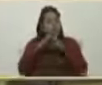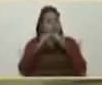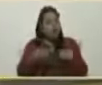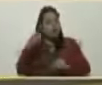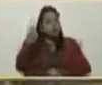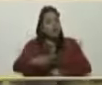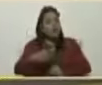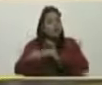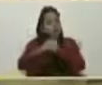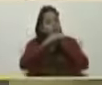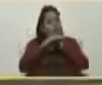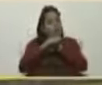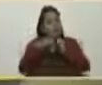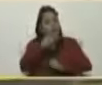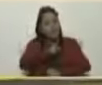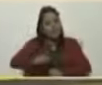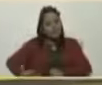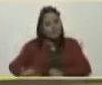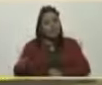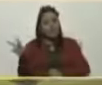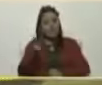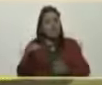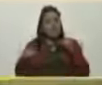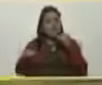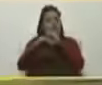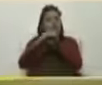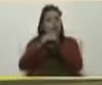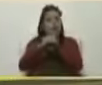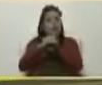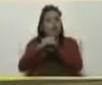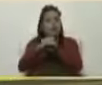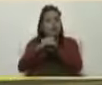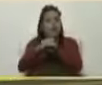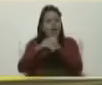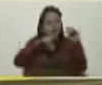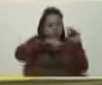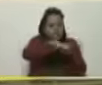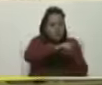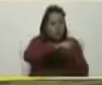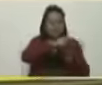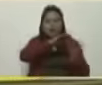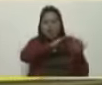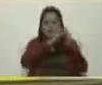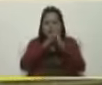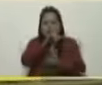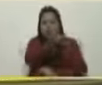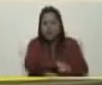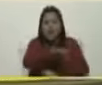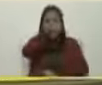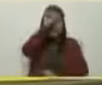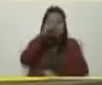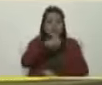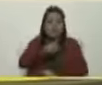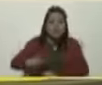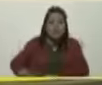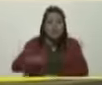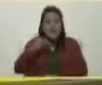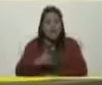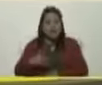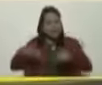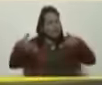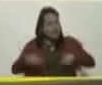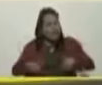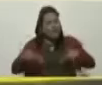iguales, que el presidente de la República es igual al que está en una comunidad, y que entienda que el presidente está haciendo todo